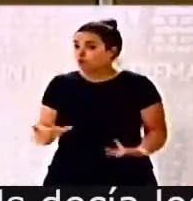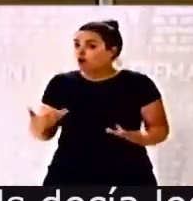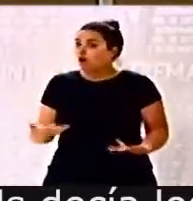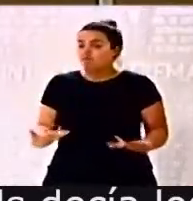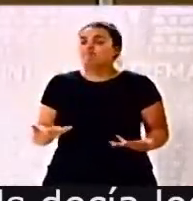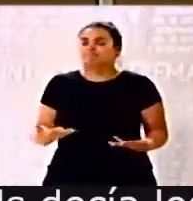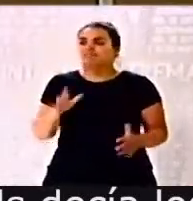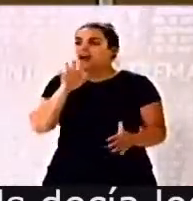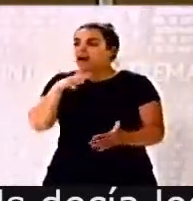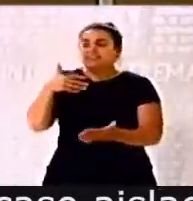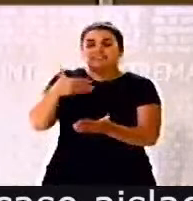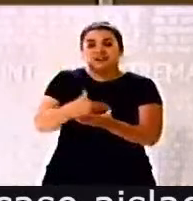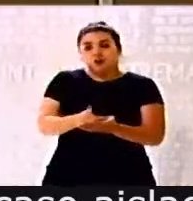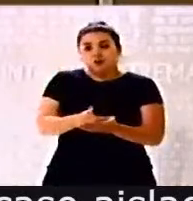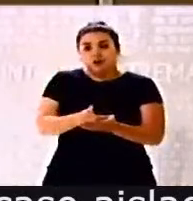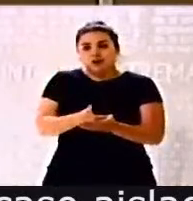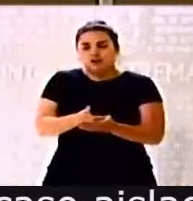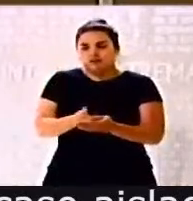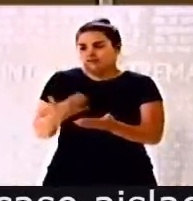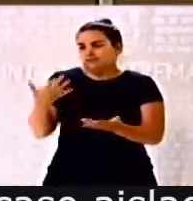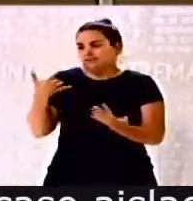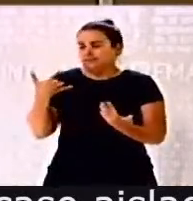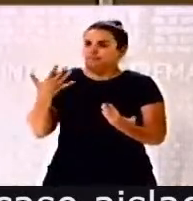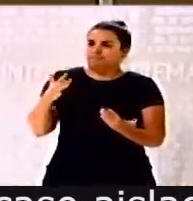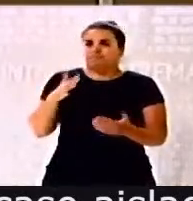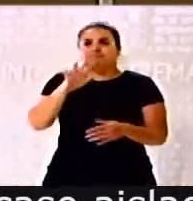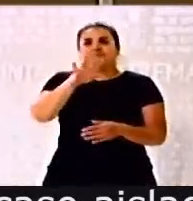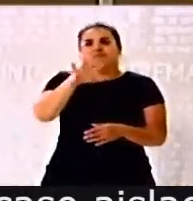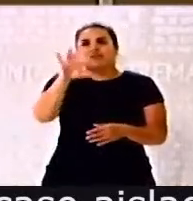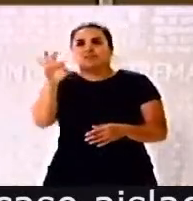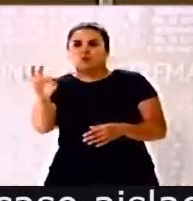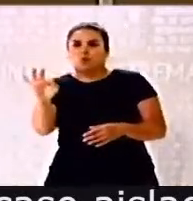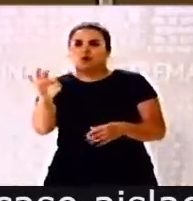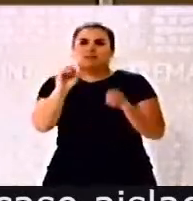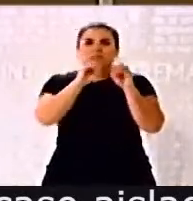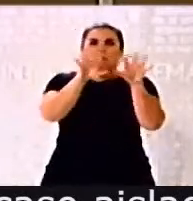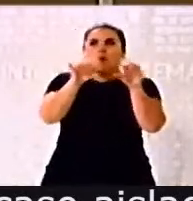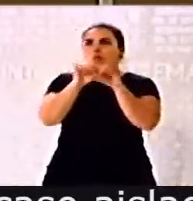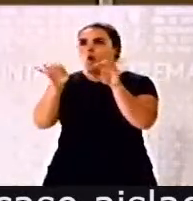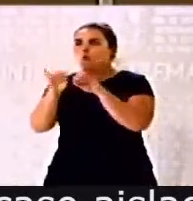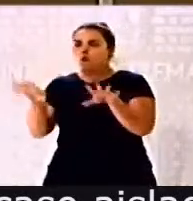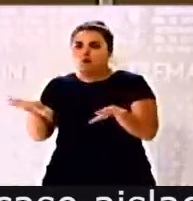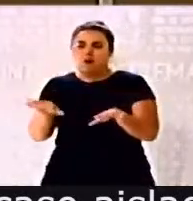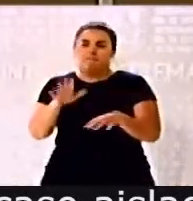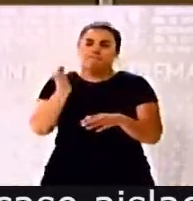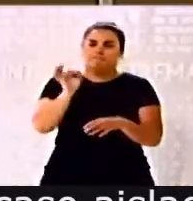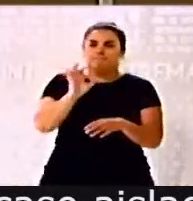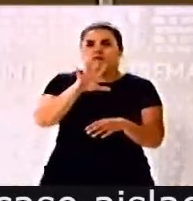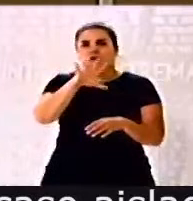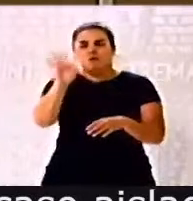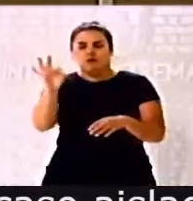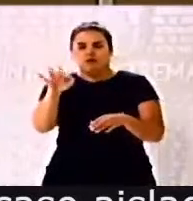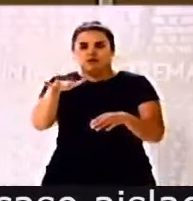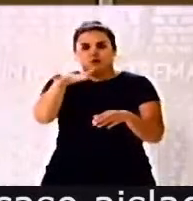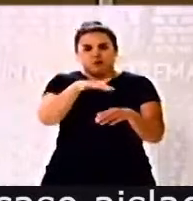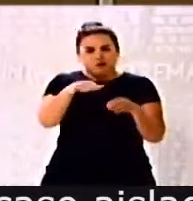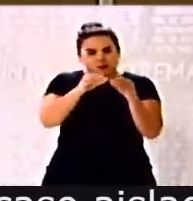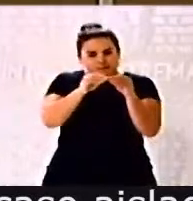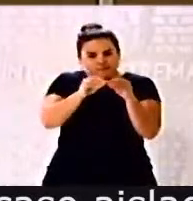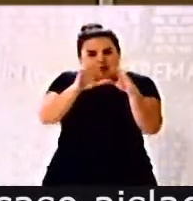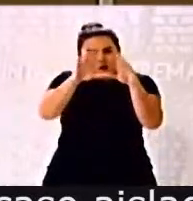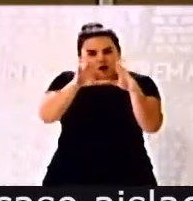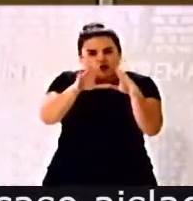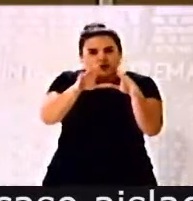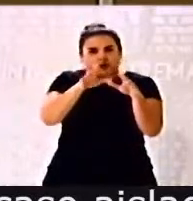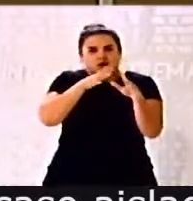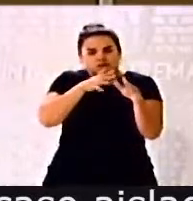hasta el momento actual, ha tenido algo más de 50 brotes o algo más de 50 focos activos a lo largo y